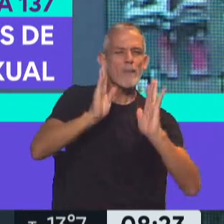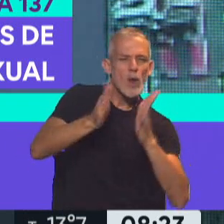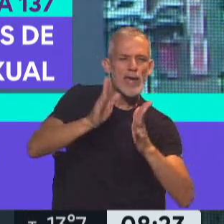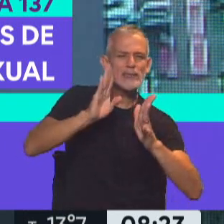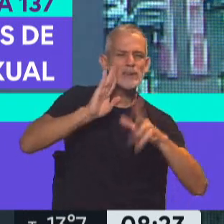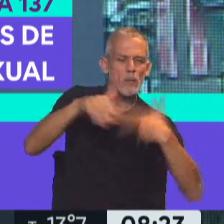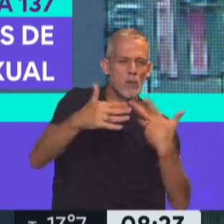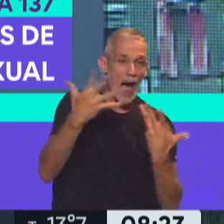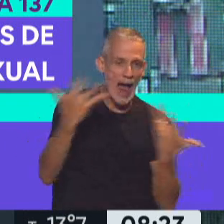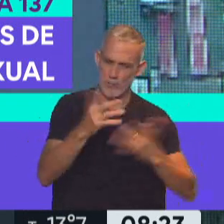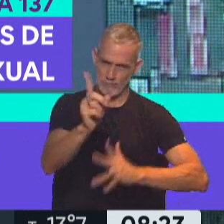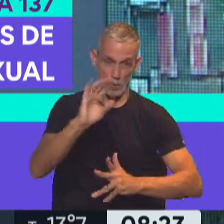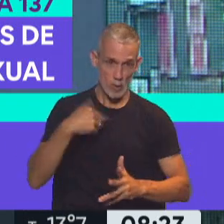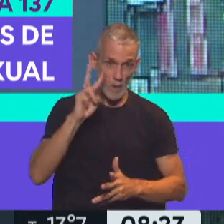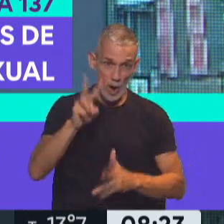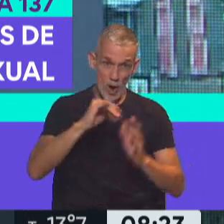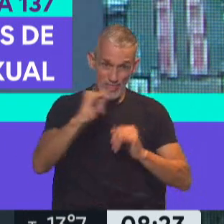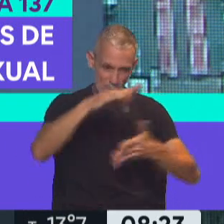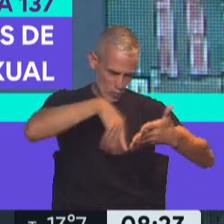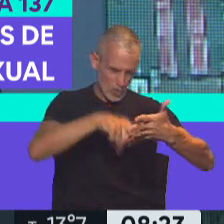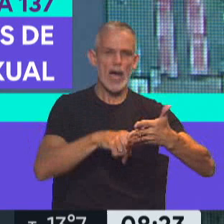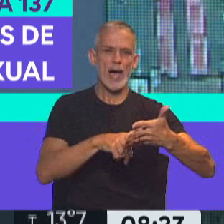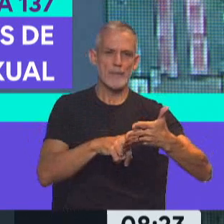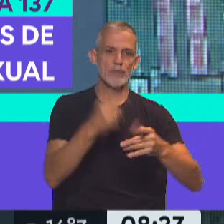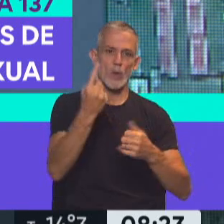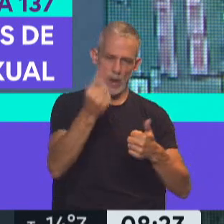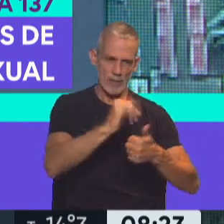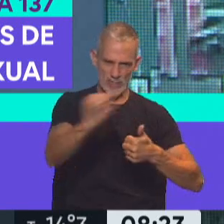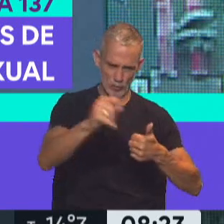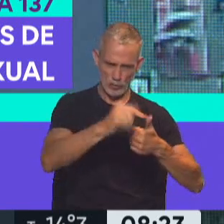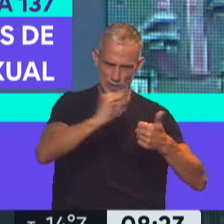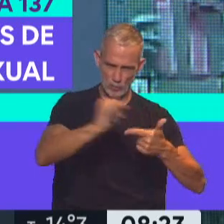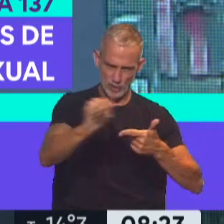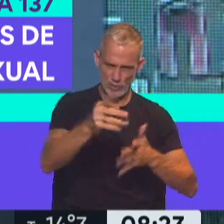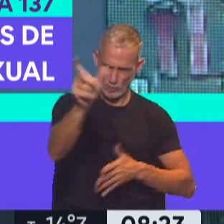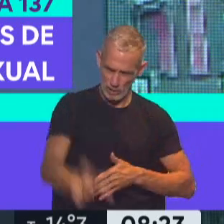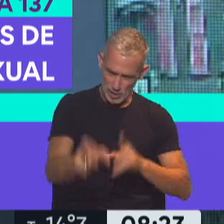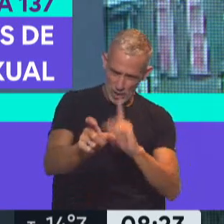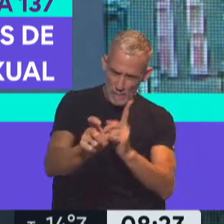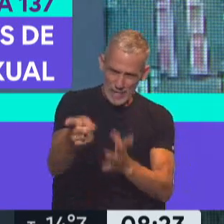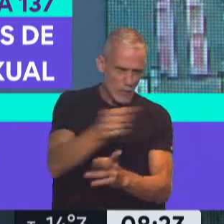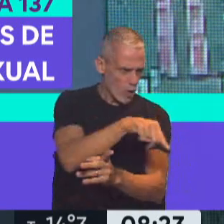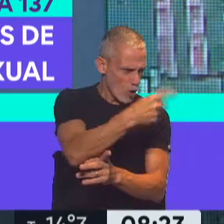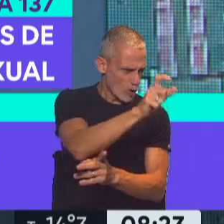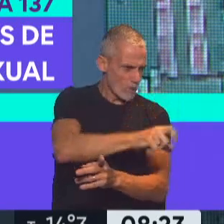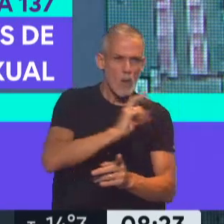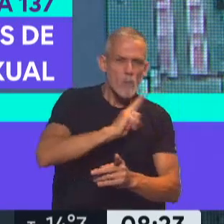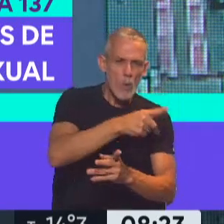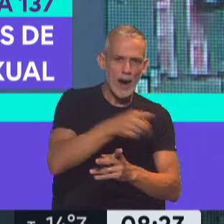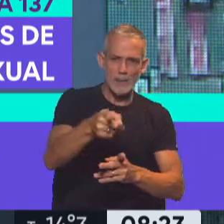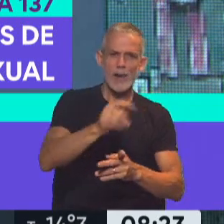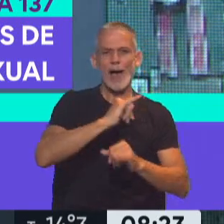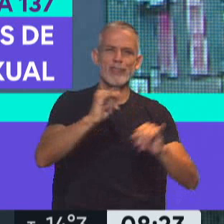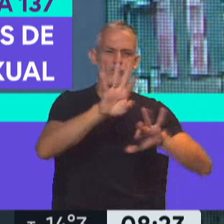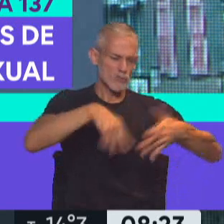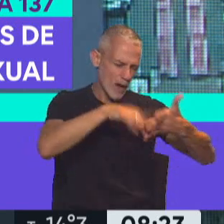lo que sucede generalmente. Cuando uno ve las denuncias, un varón es denunciado una y otra vez por la misma persona o por otras, cuando quedamos solamente en la denuncia y en